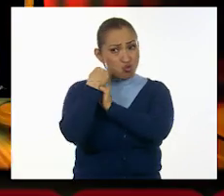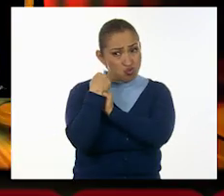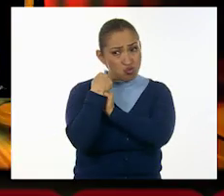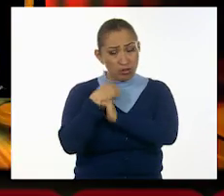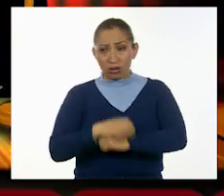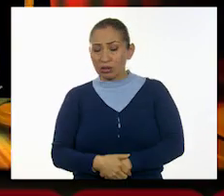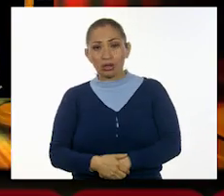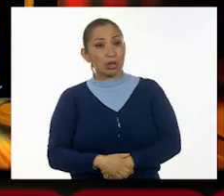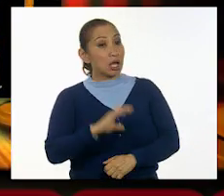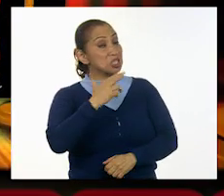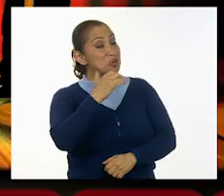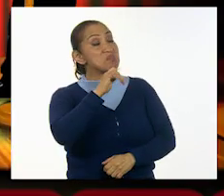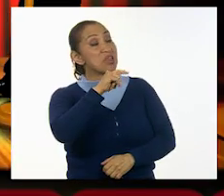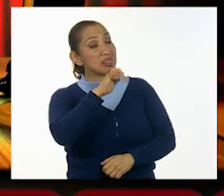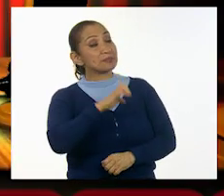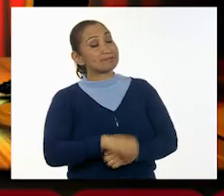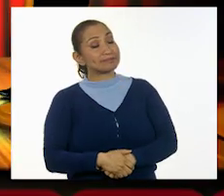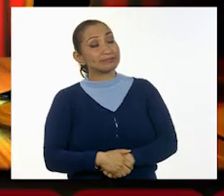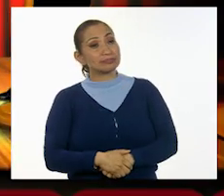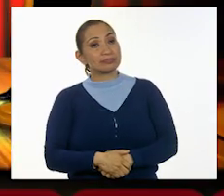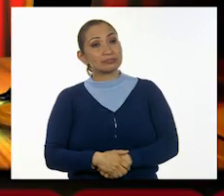hombro? Chímpete.